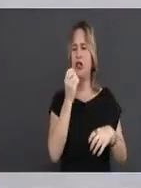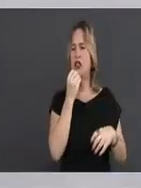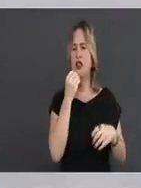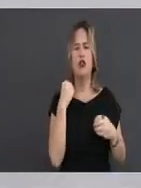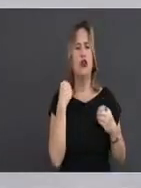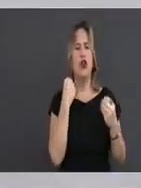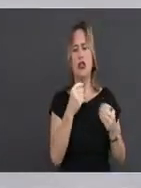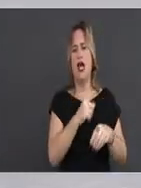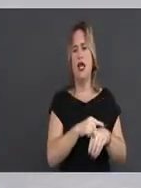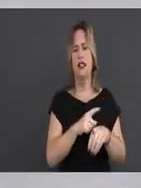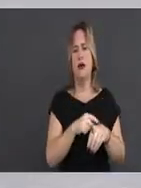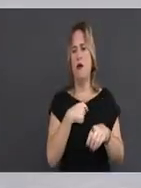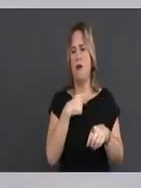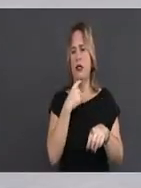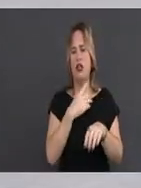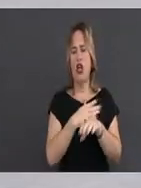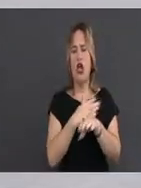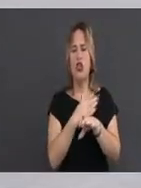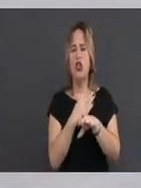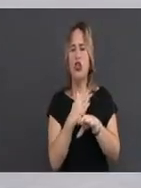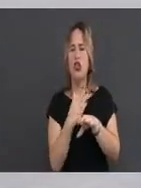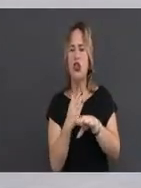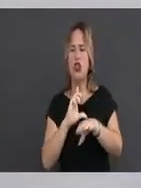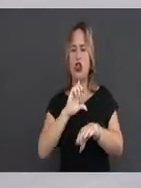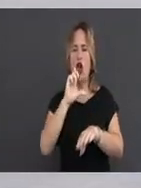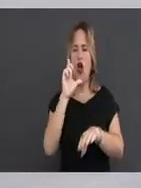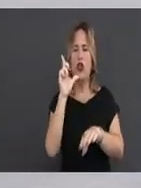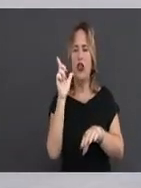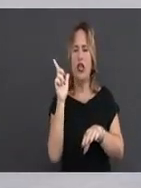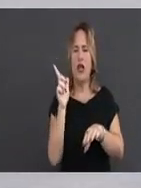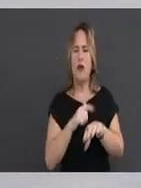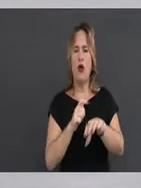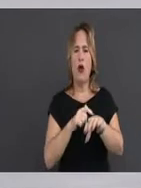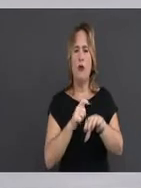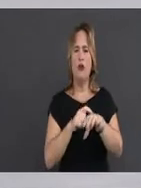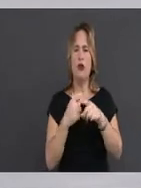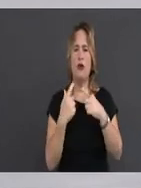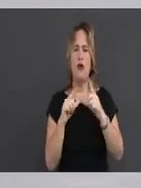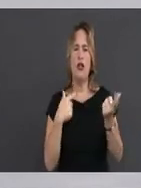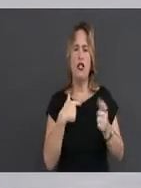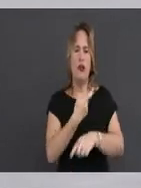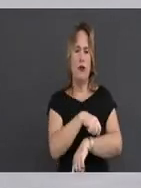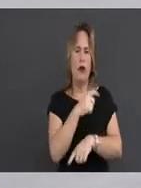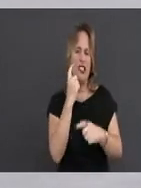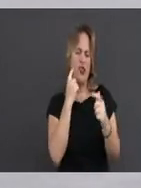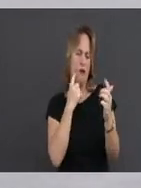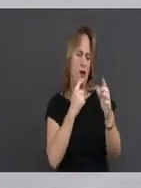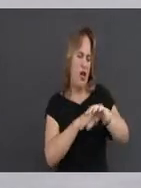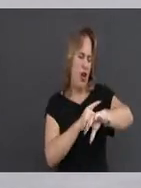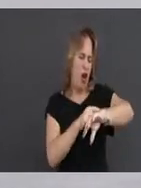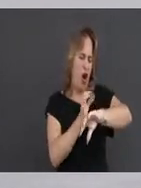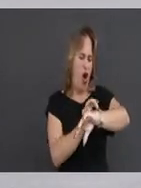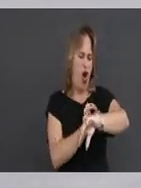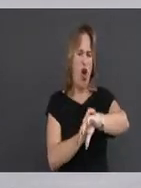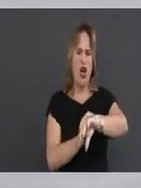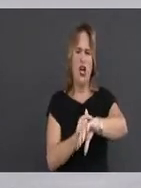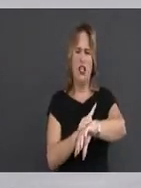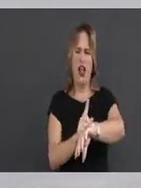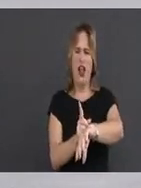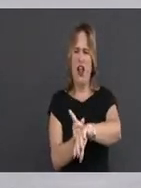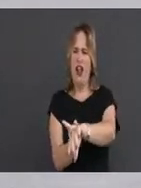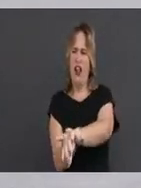permite en ese momento y no demora algunos minutos, por eso la población a veces ve